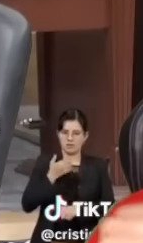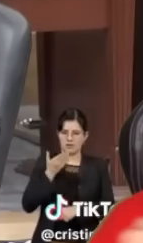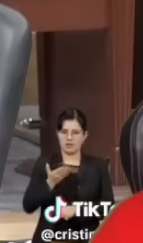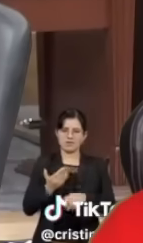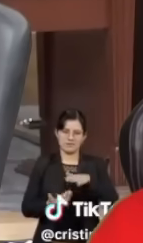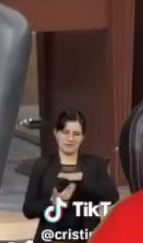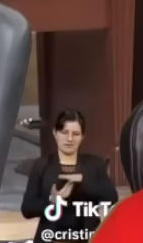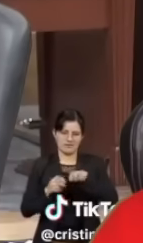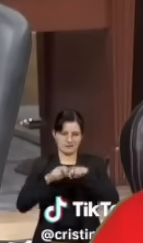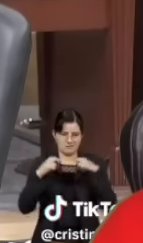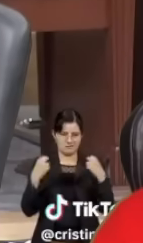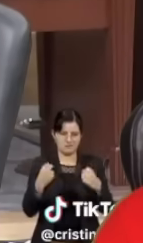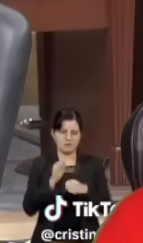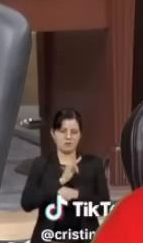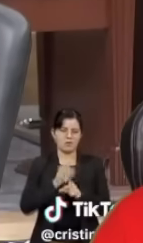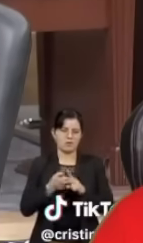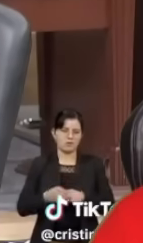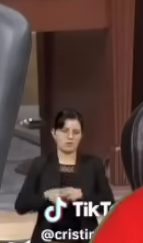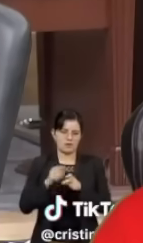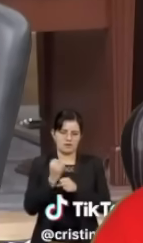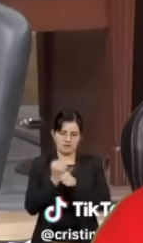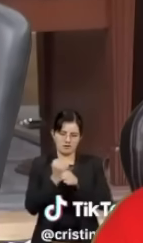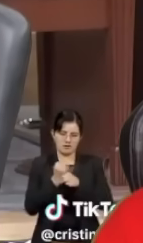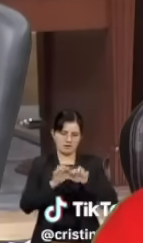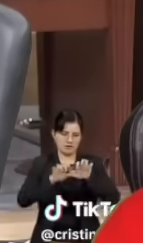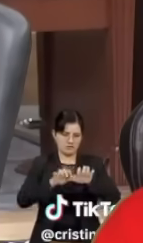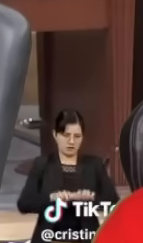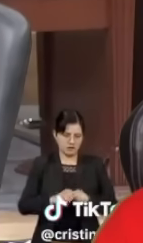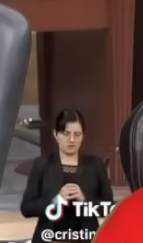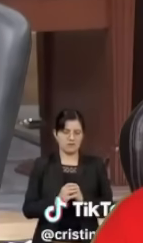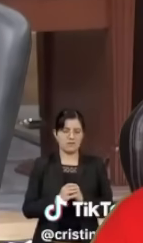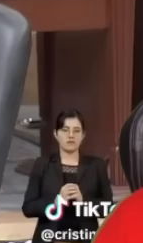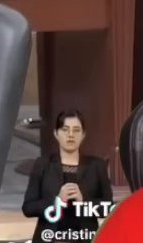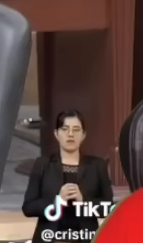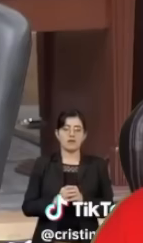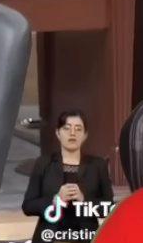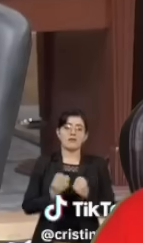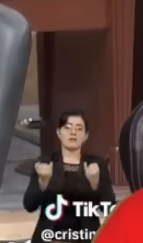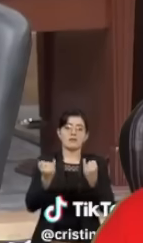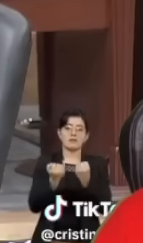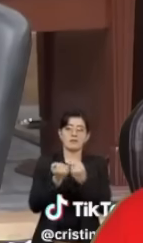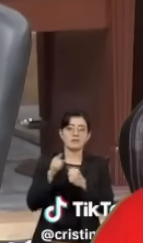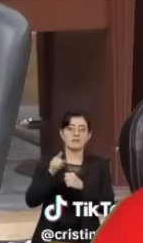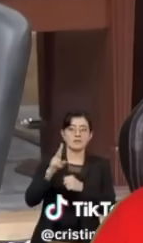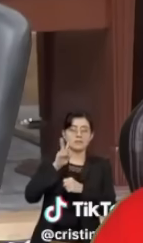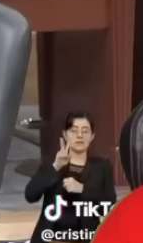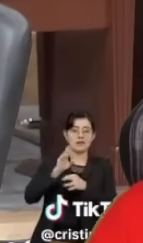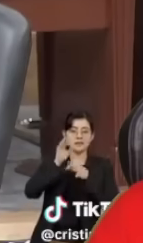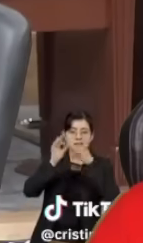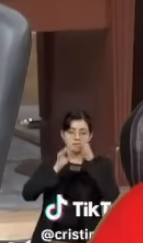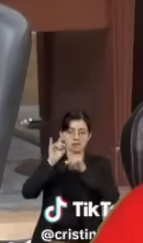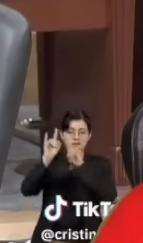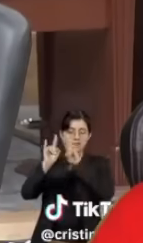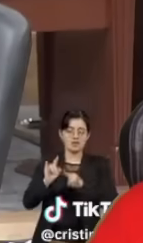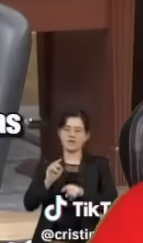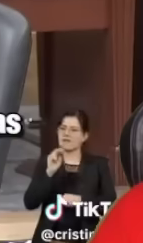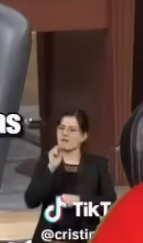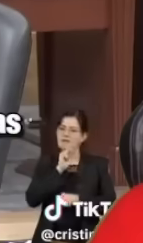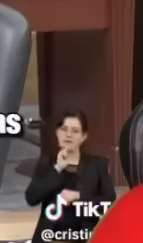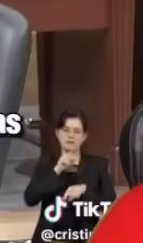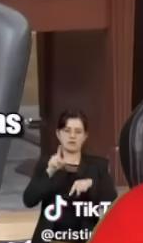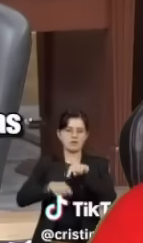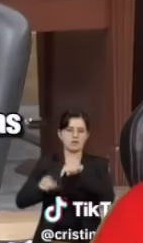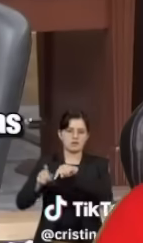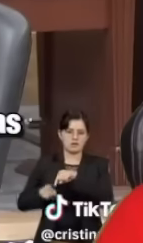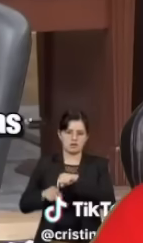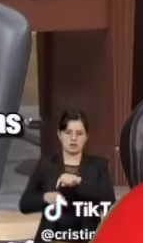correspondientes se inicie un procedimiento de oficio y se retire esta propaganda a la brevedad posible